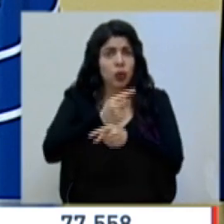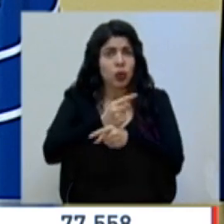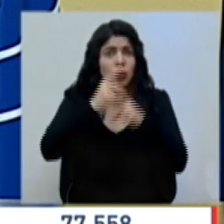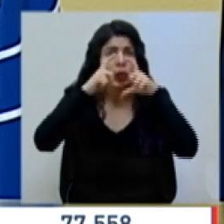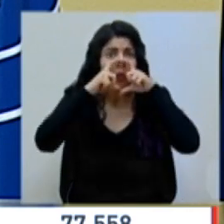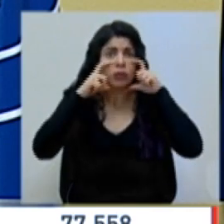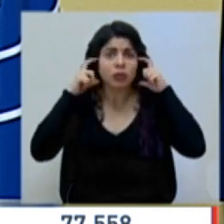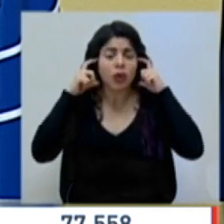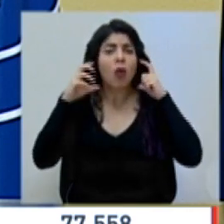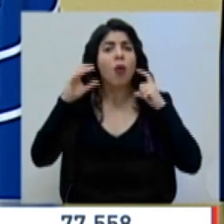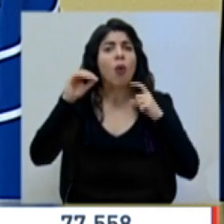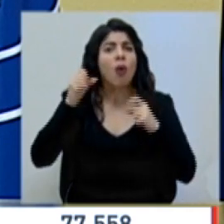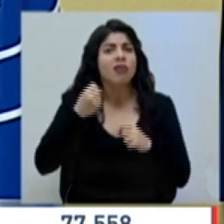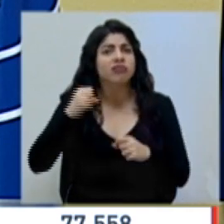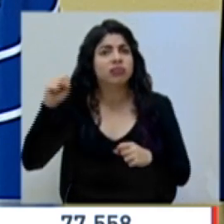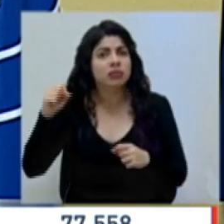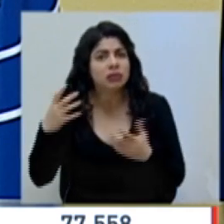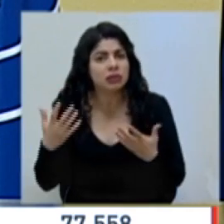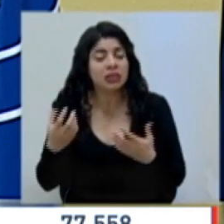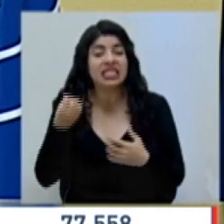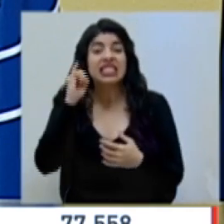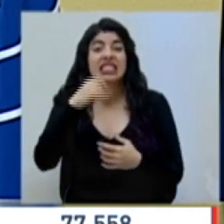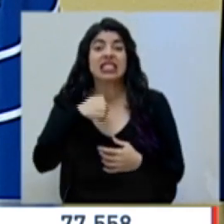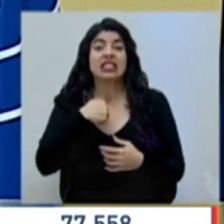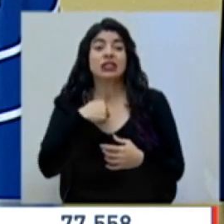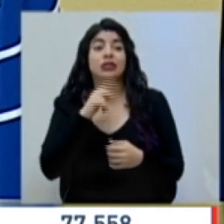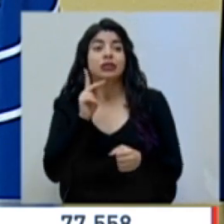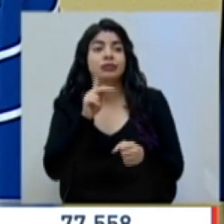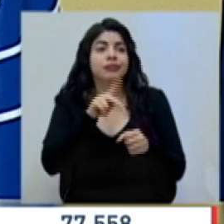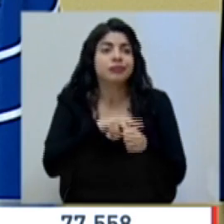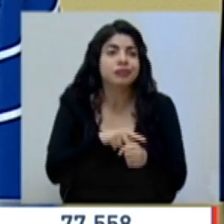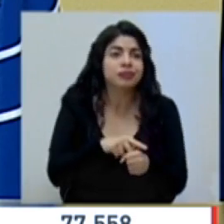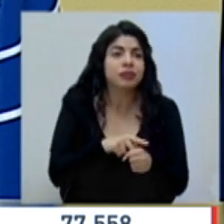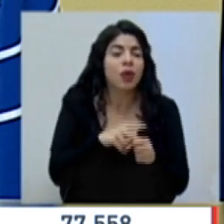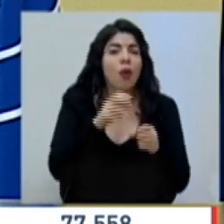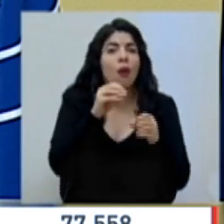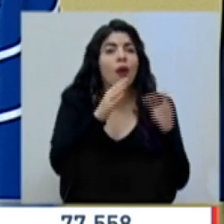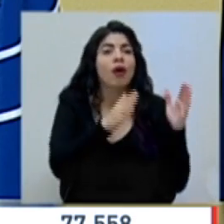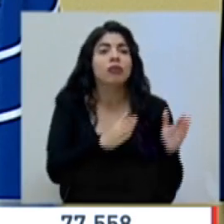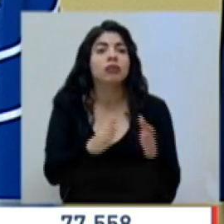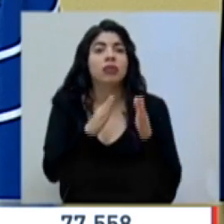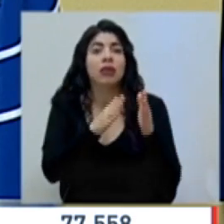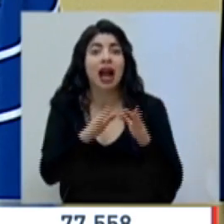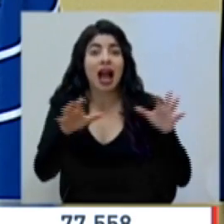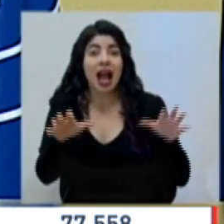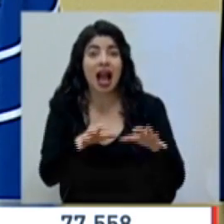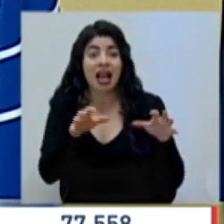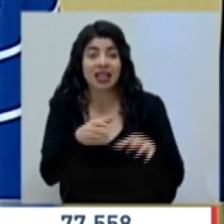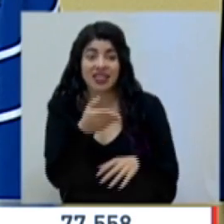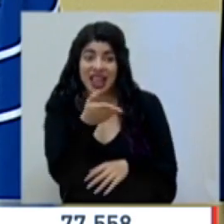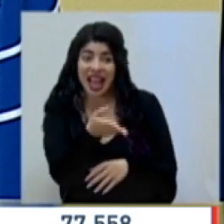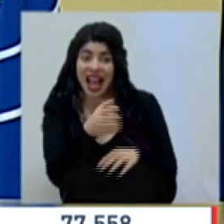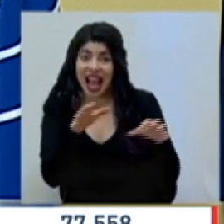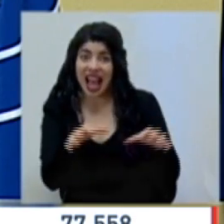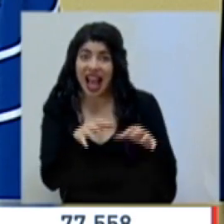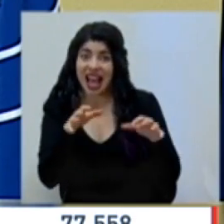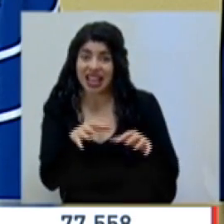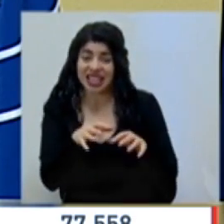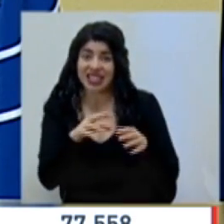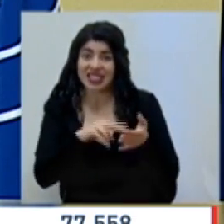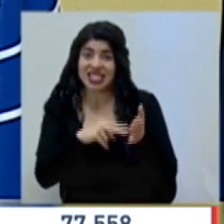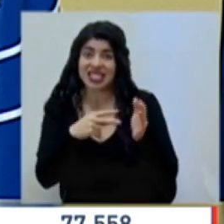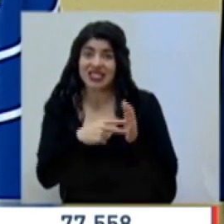si estamos participando u organizando actividades donde se promueve el rompimiento